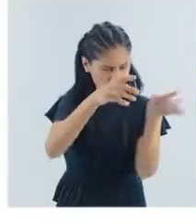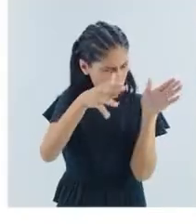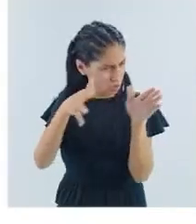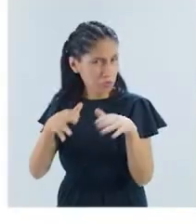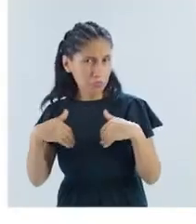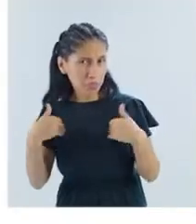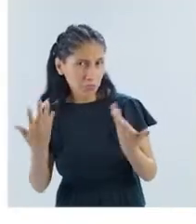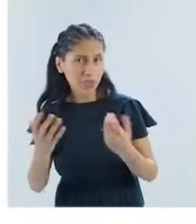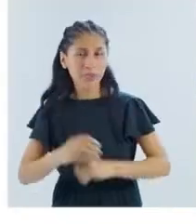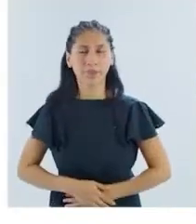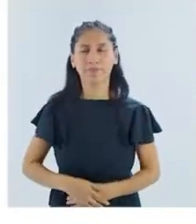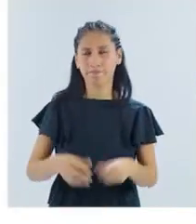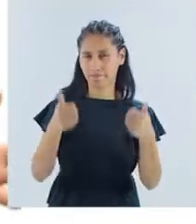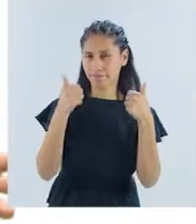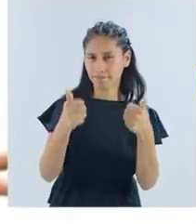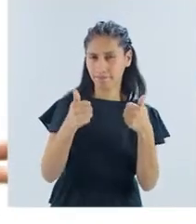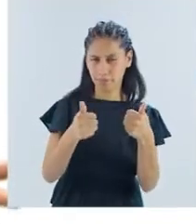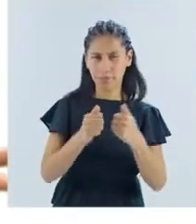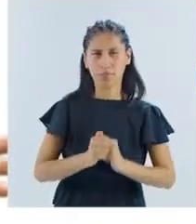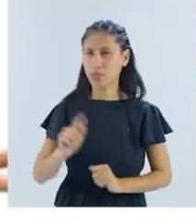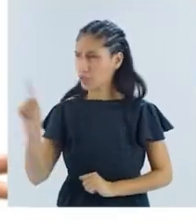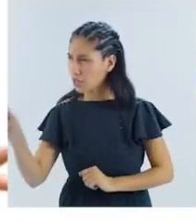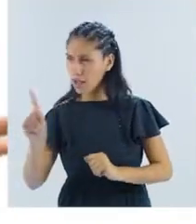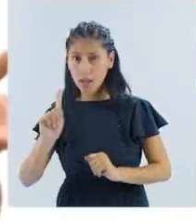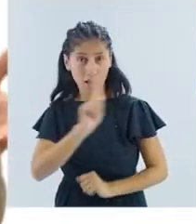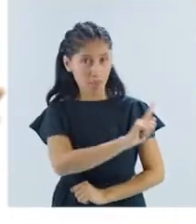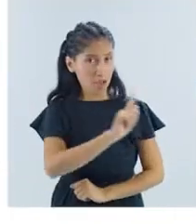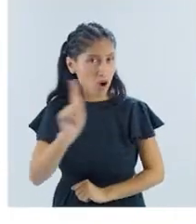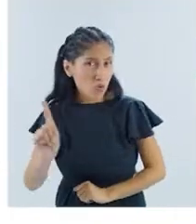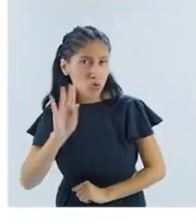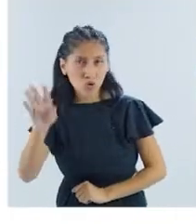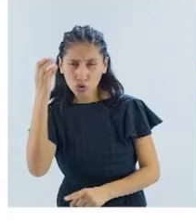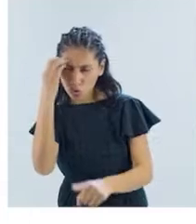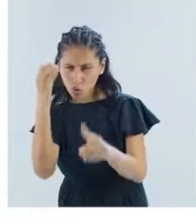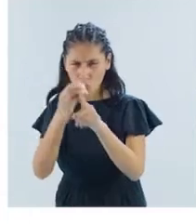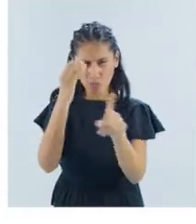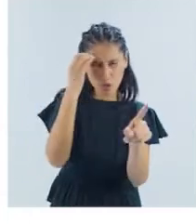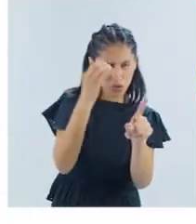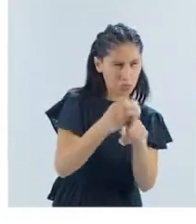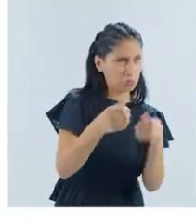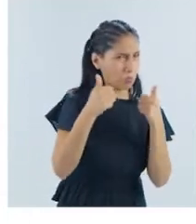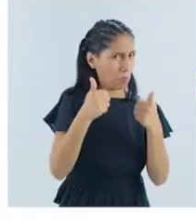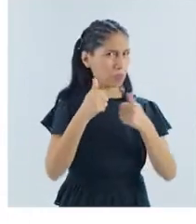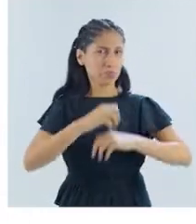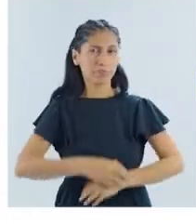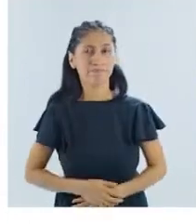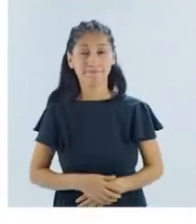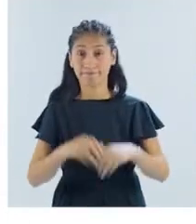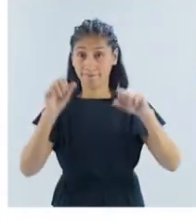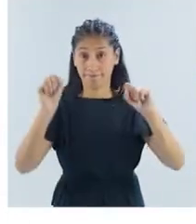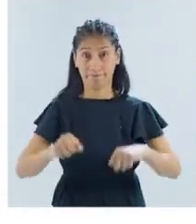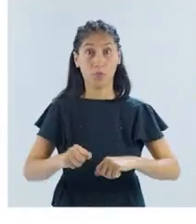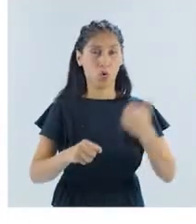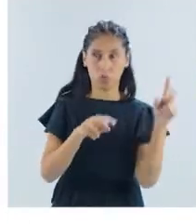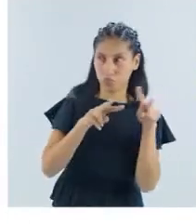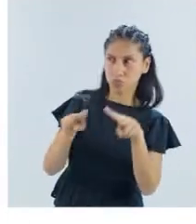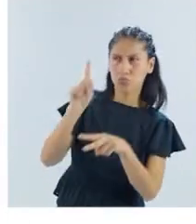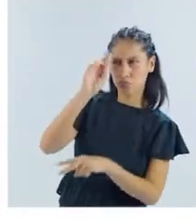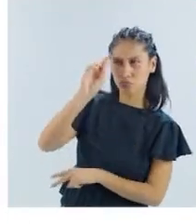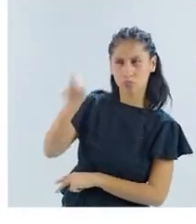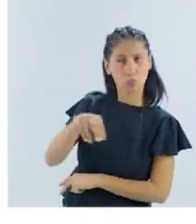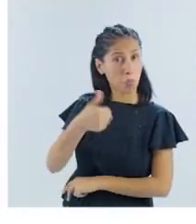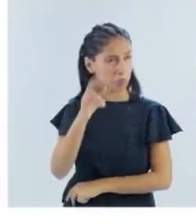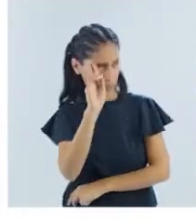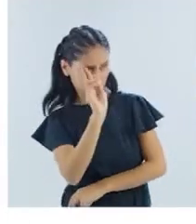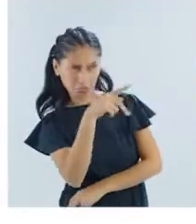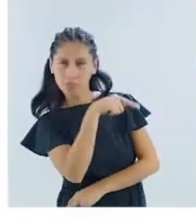preciso. Bien, esos argumentos que acaban de dar cada uno han sido muy convincentes. Este tipo de debates